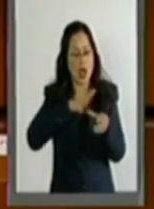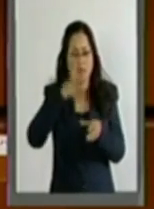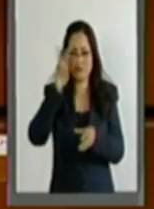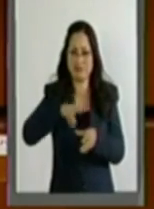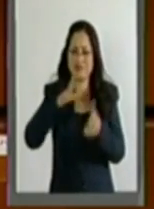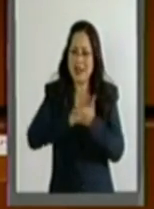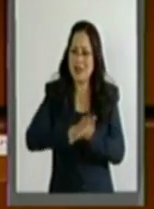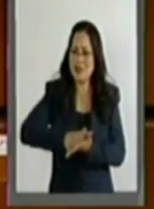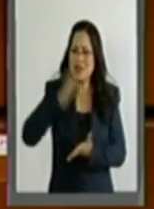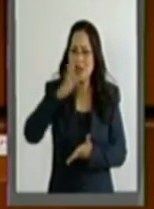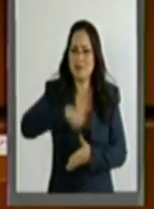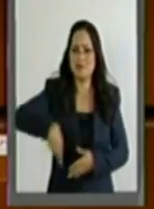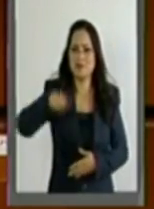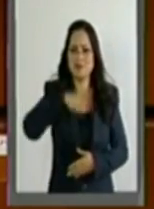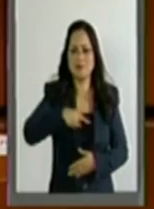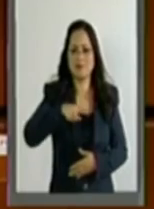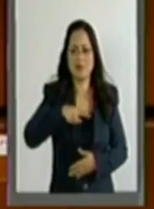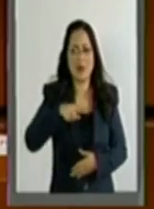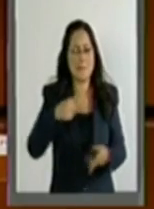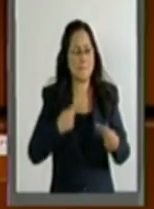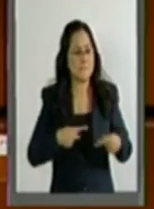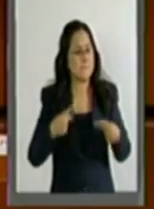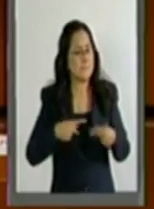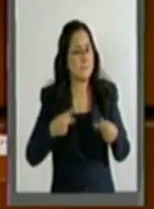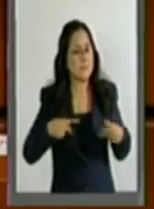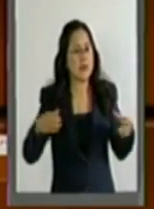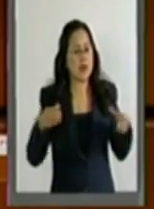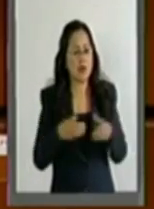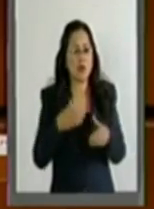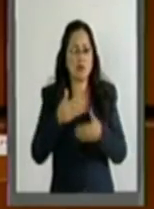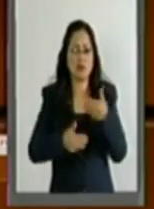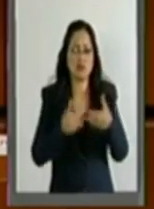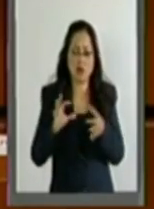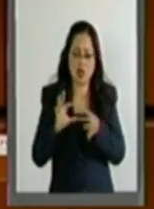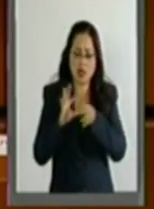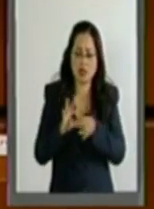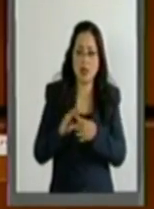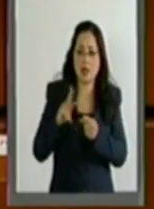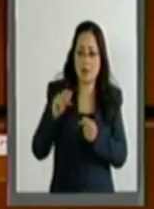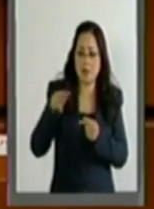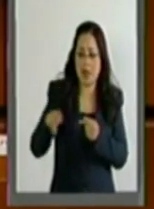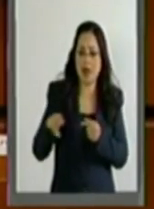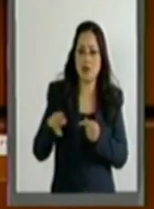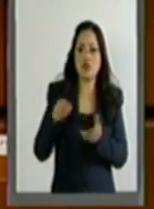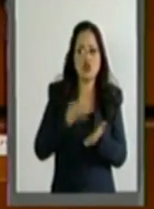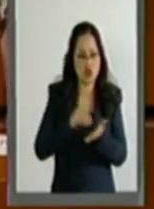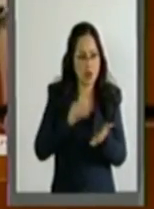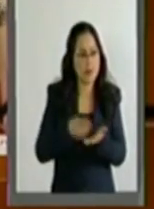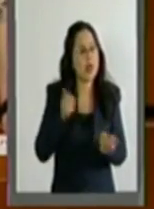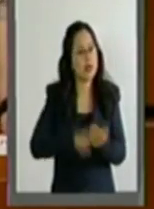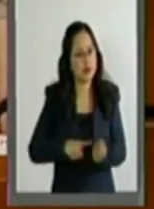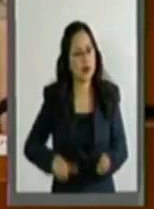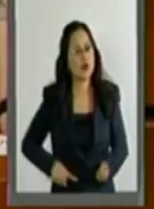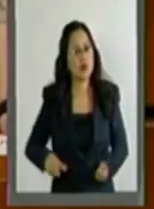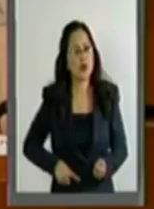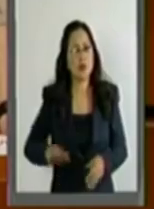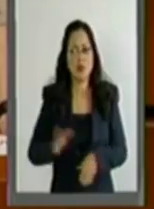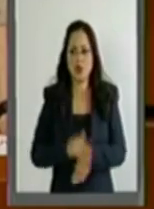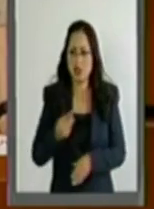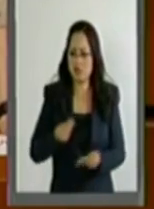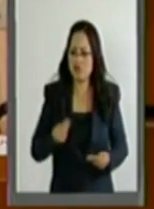mayoría de personas que proceden del PAN y que siguen en el gobierno. Y porque lo